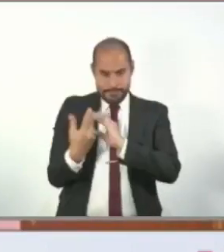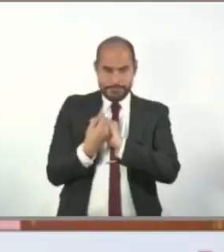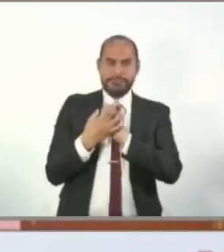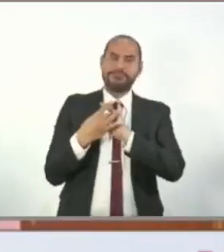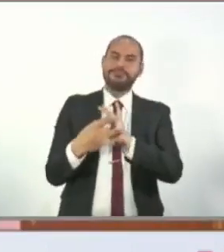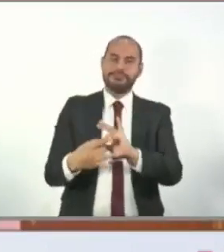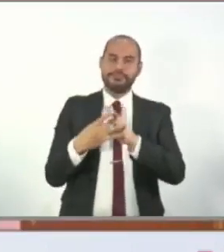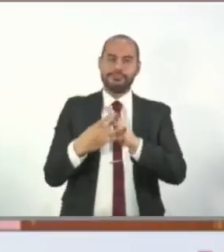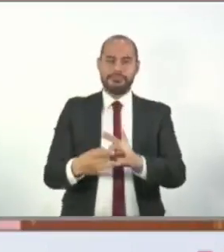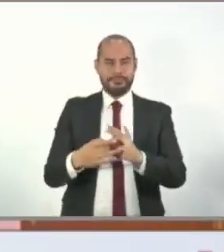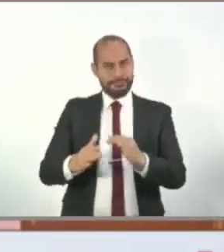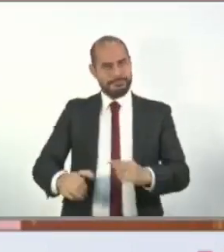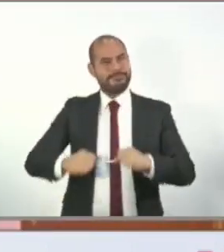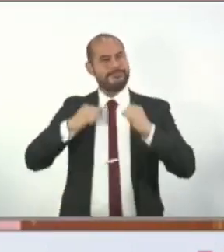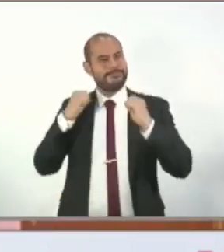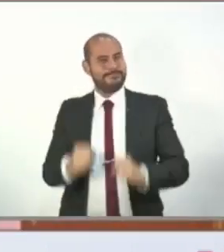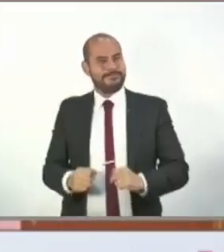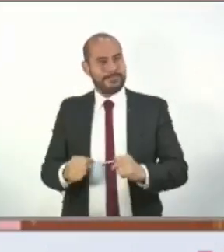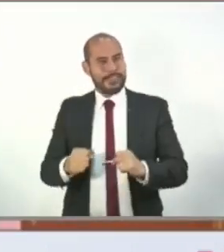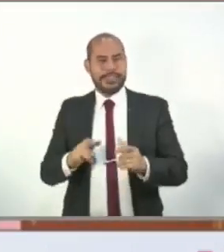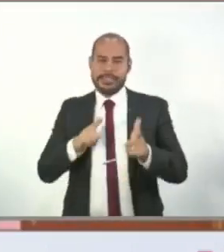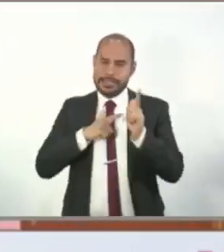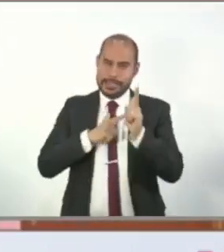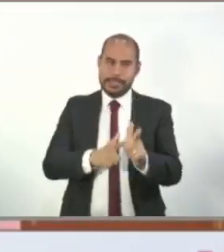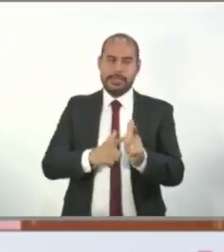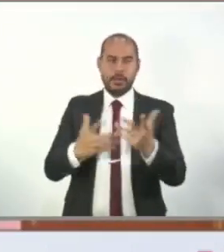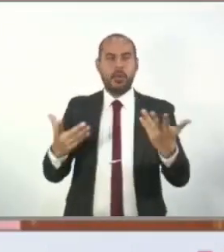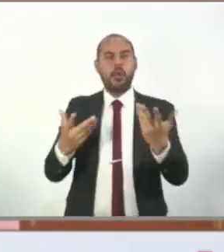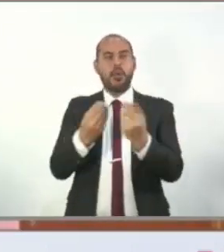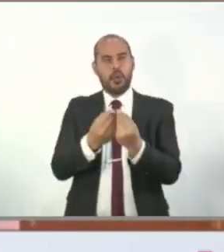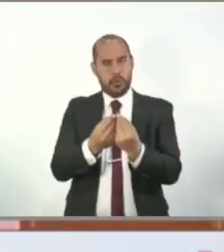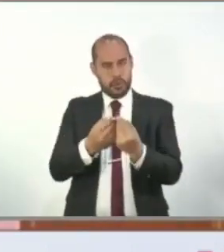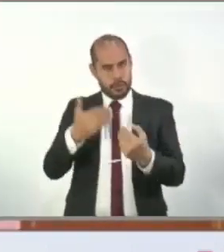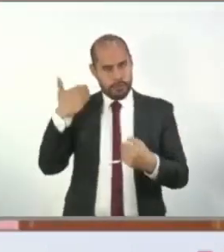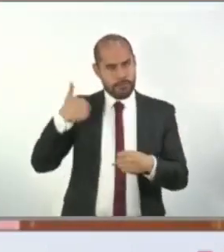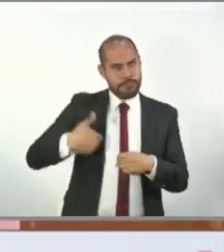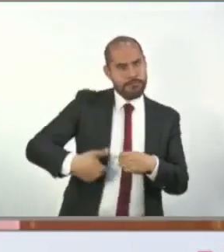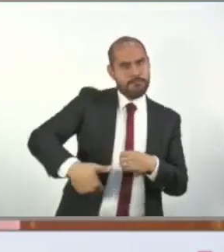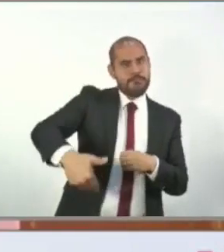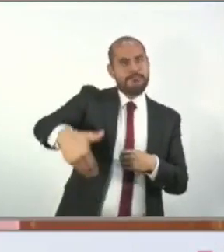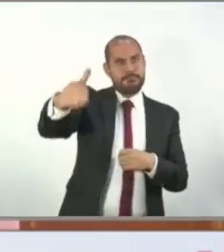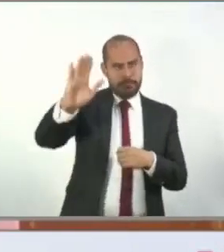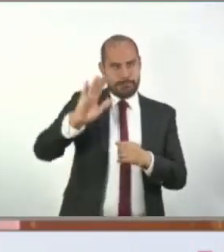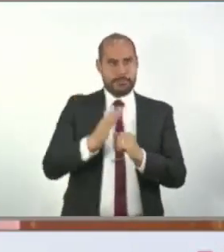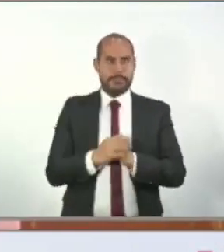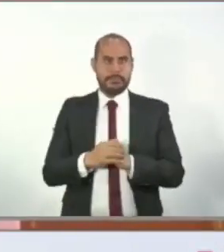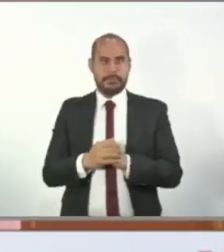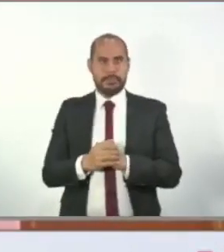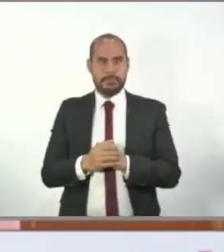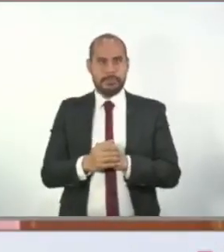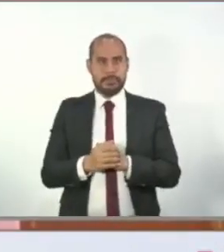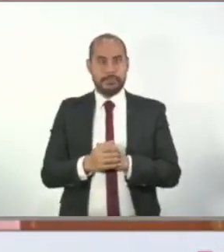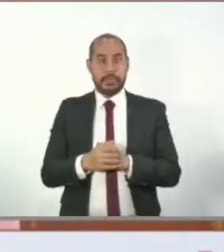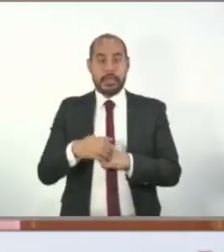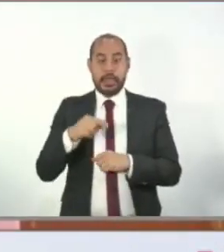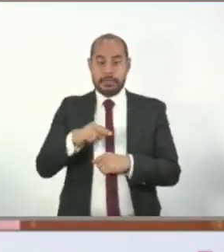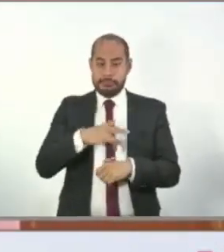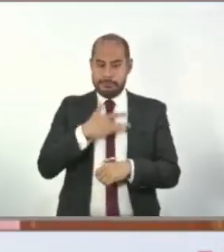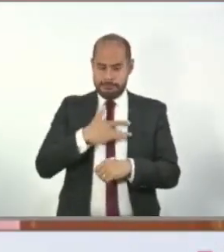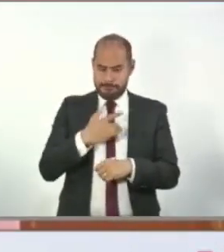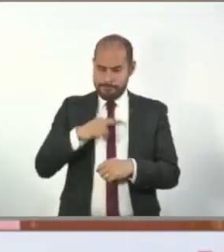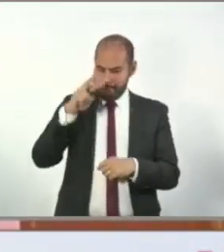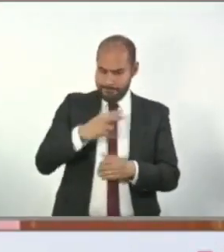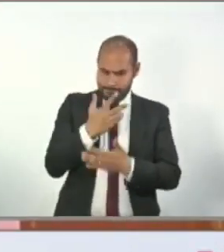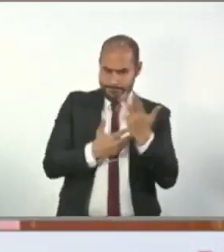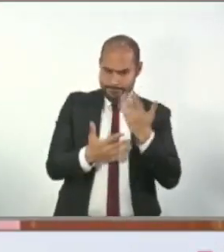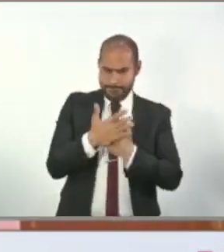Tenemos la certeza de que seguiremos juntas y juntos en la acción permanente que brota de la convicción